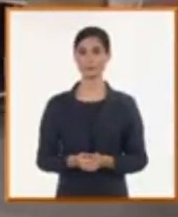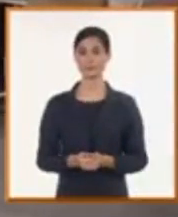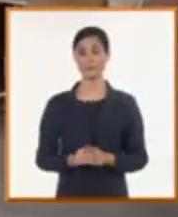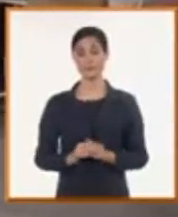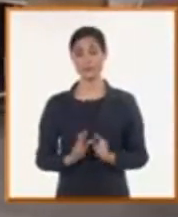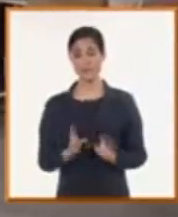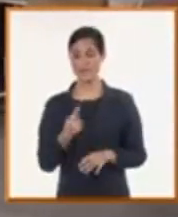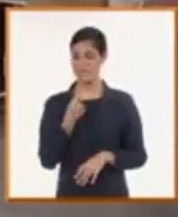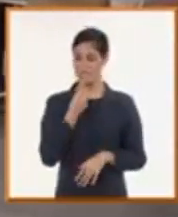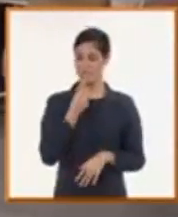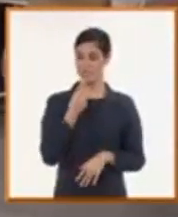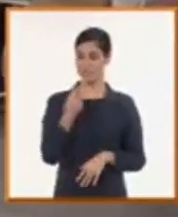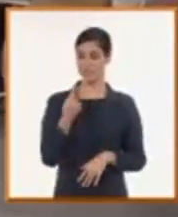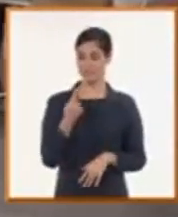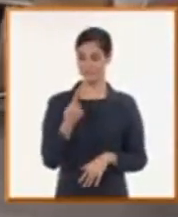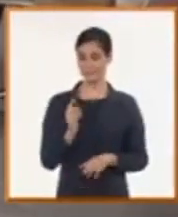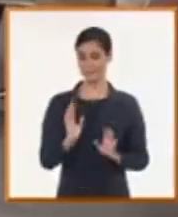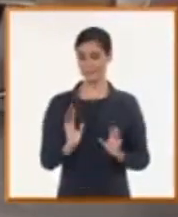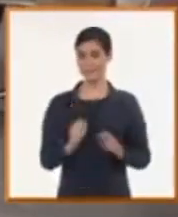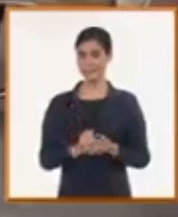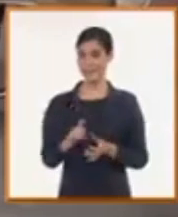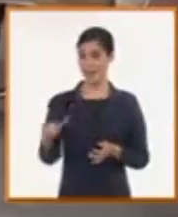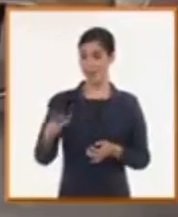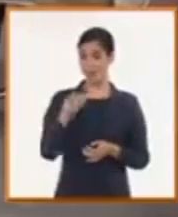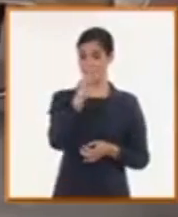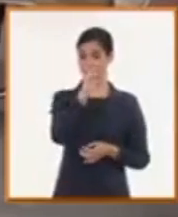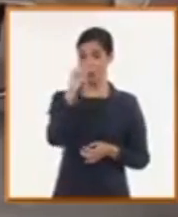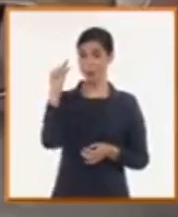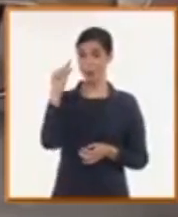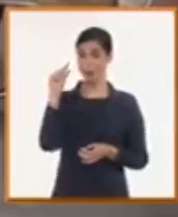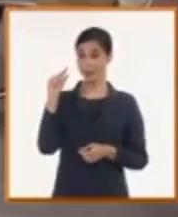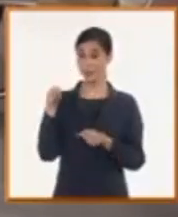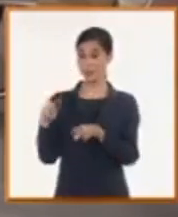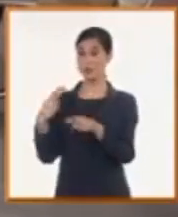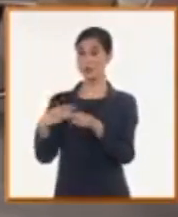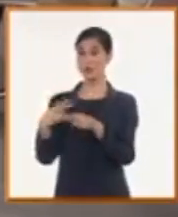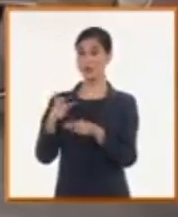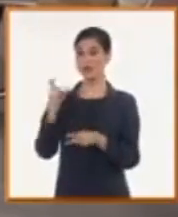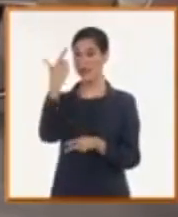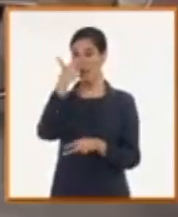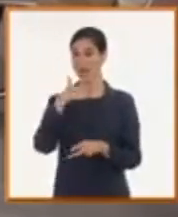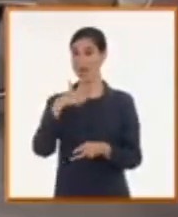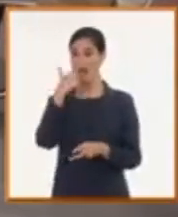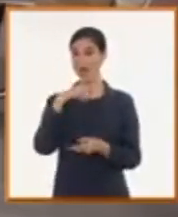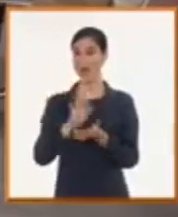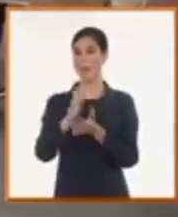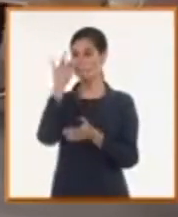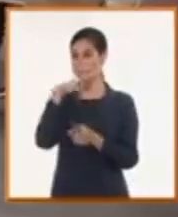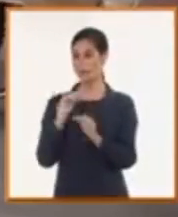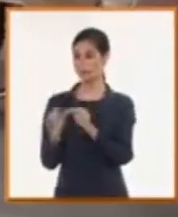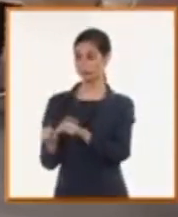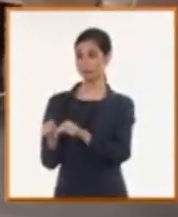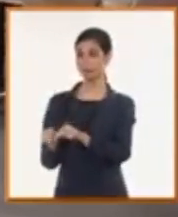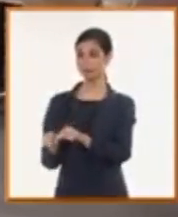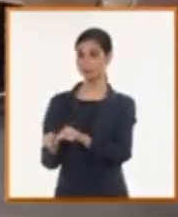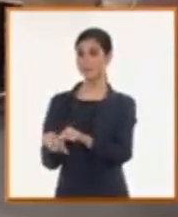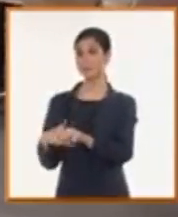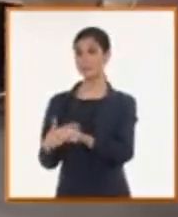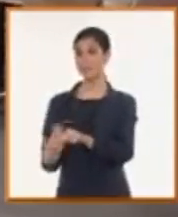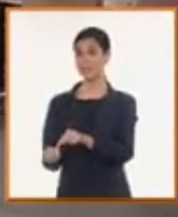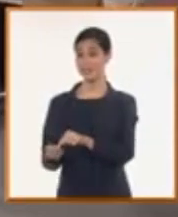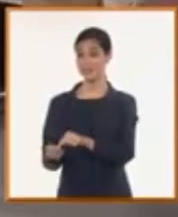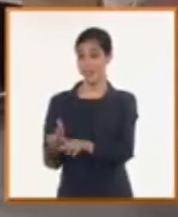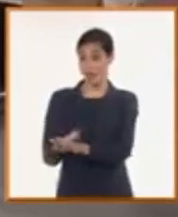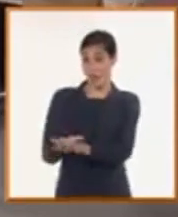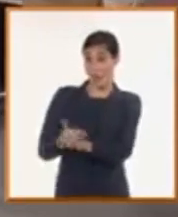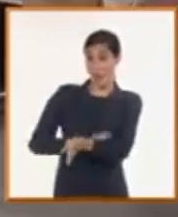aeropuerto principal, que era Cama, también se habilitó la pista de Changongo y se creó las condiciones para que